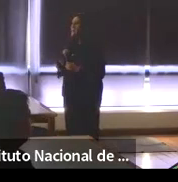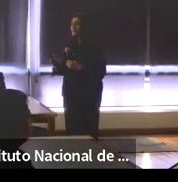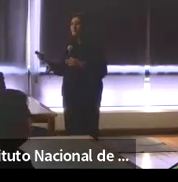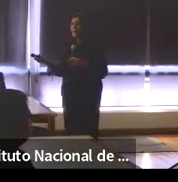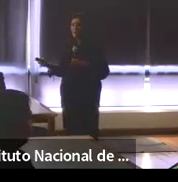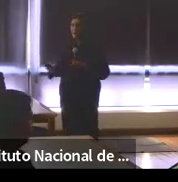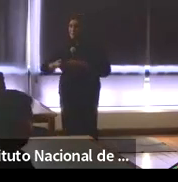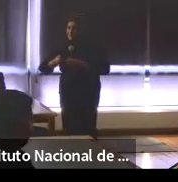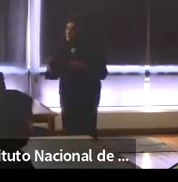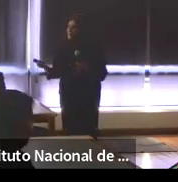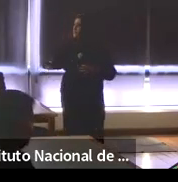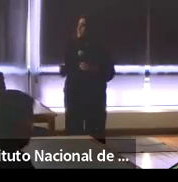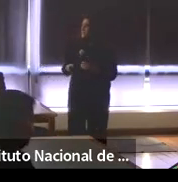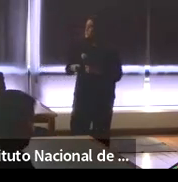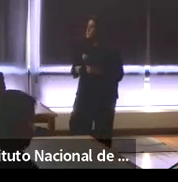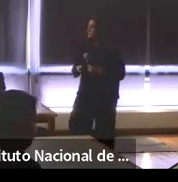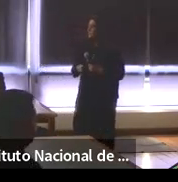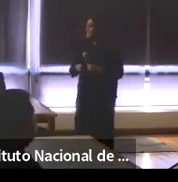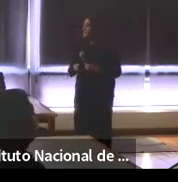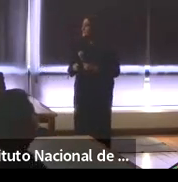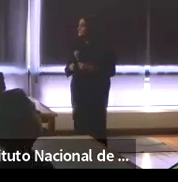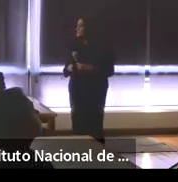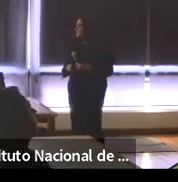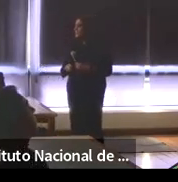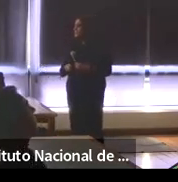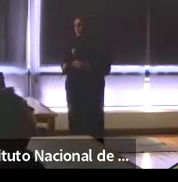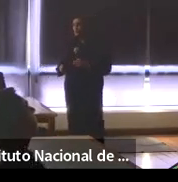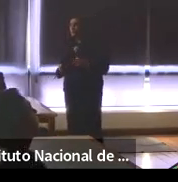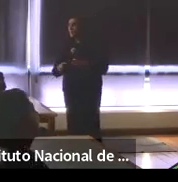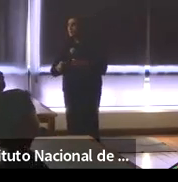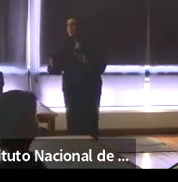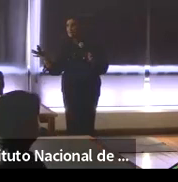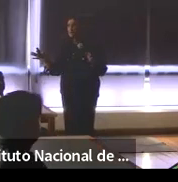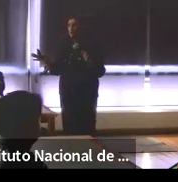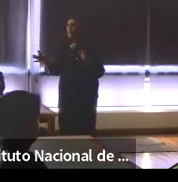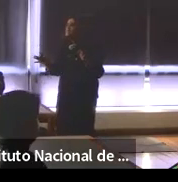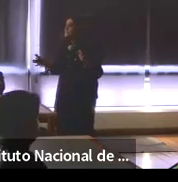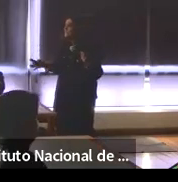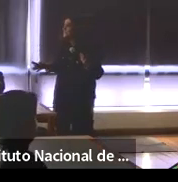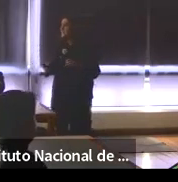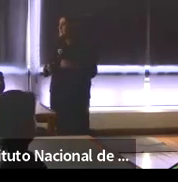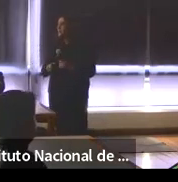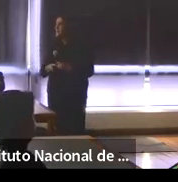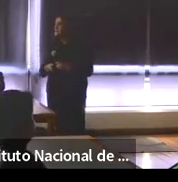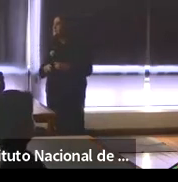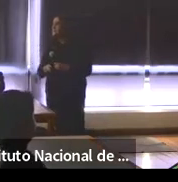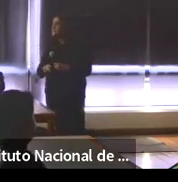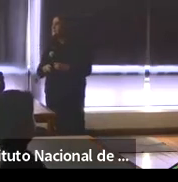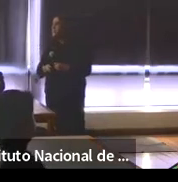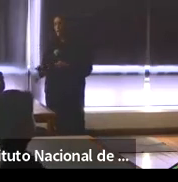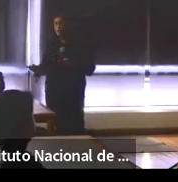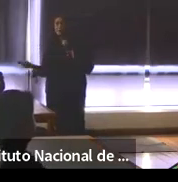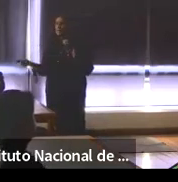cumples está bien Tienes que plantear también esa posibilidad de otra forma pues si no ganas te pierdes